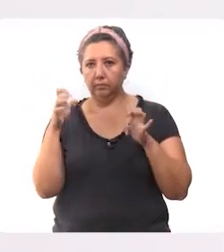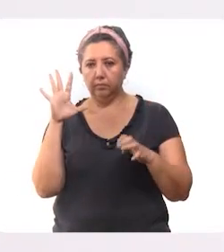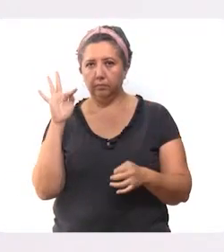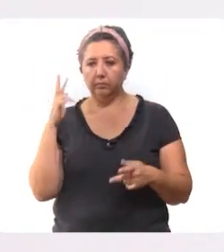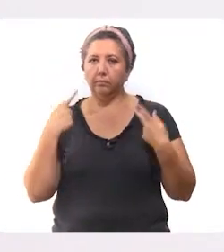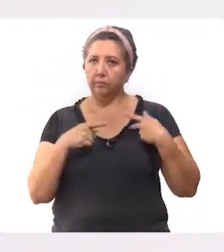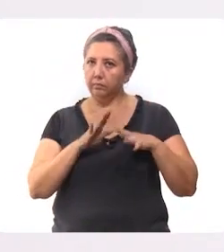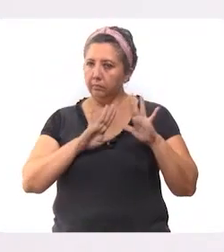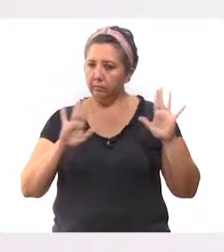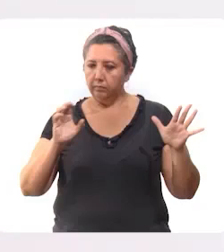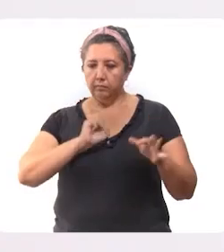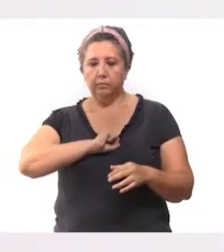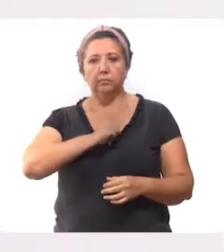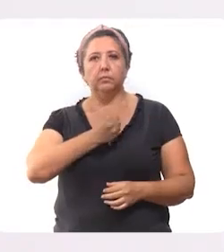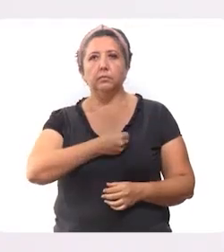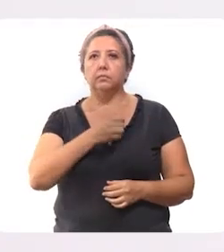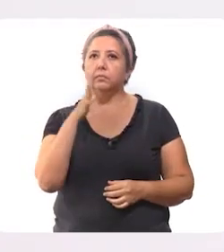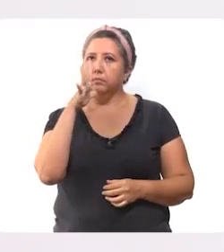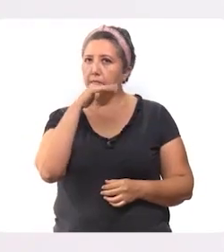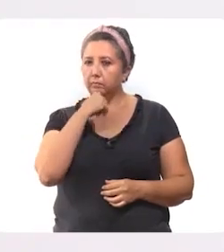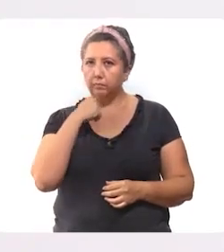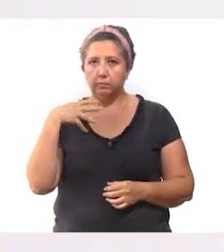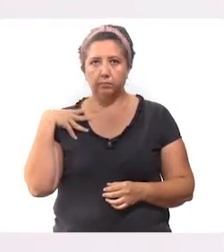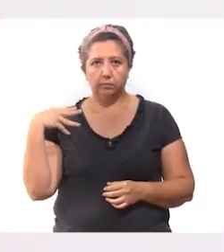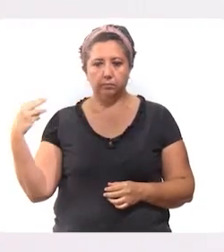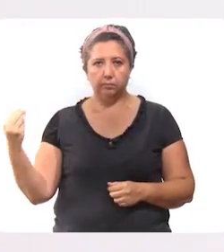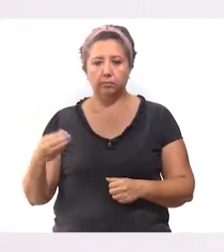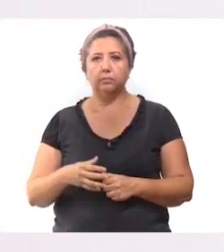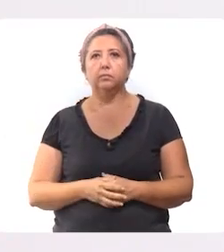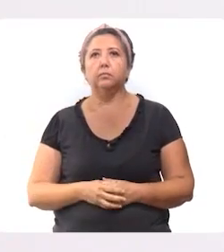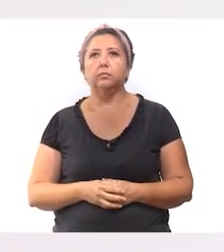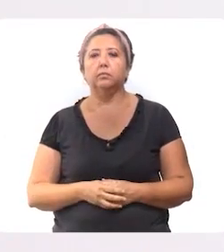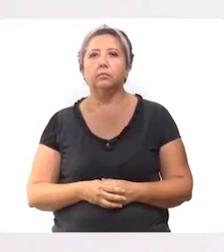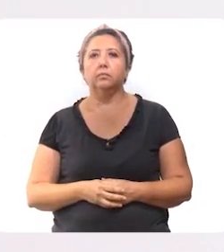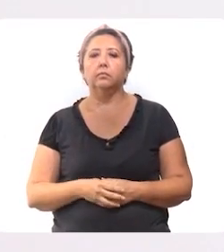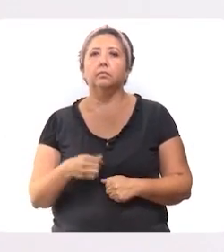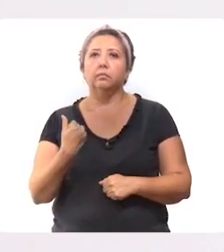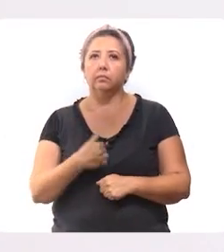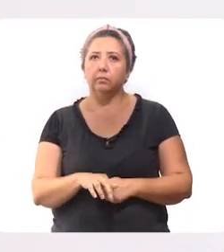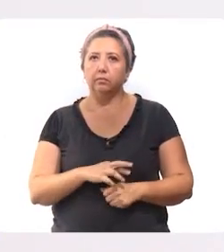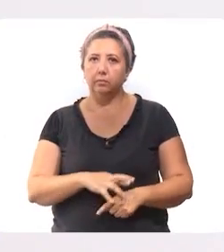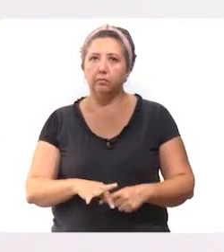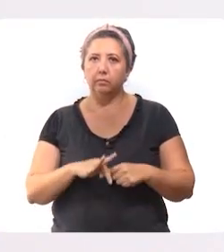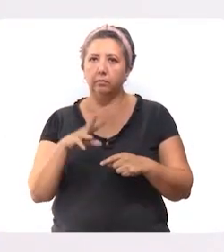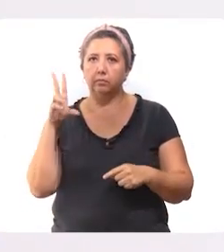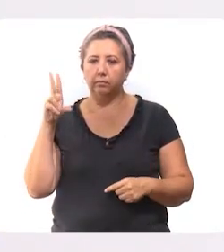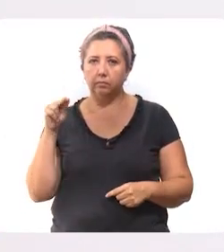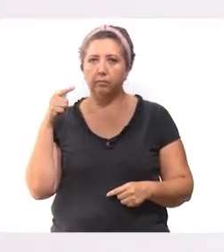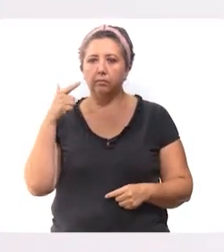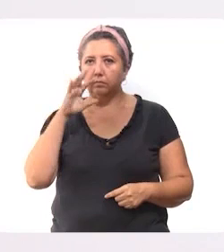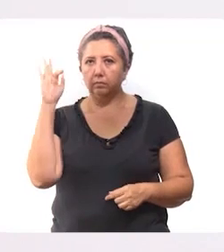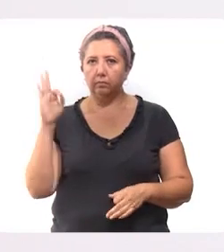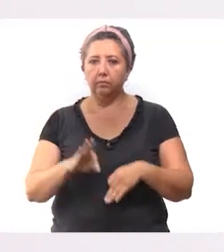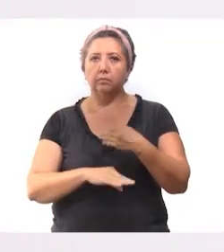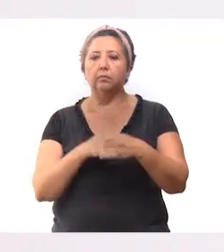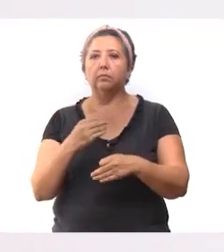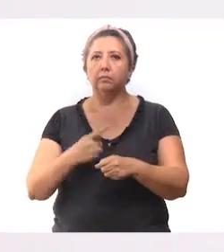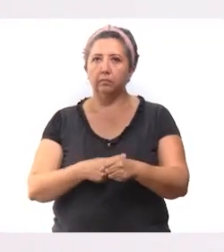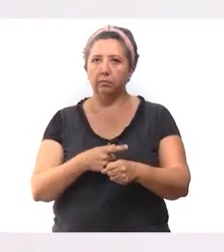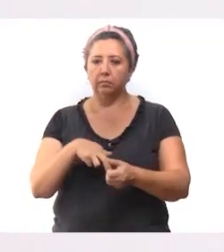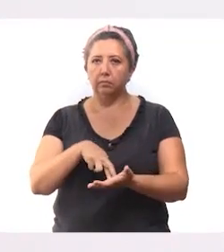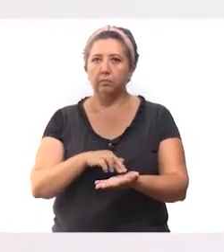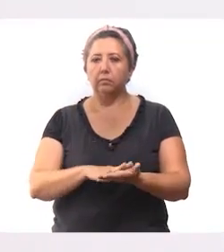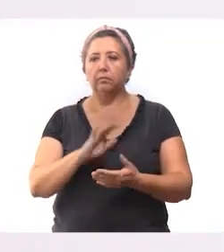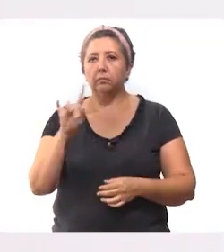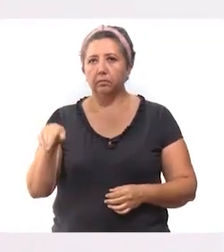57.740 pacientes ya se recuperaron, no presentan síntomas ni pueden contagiar. Esta cifra representa el 87% del total de